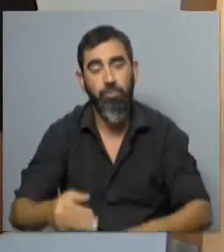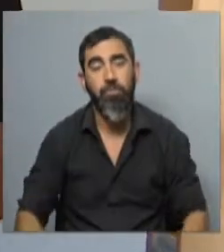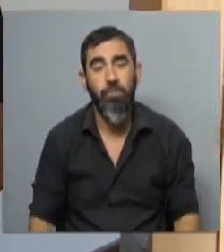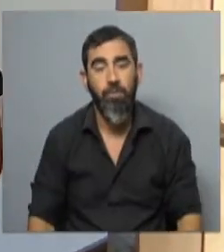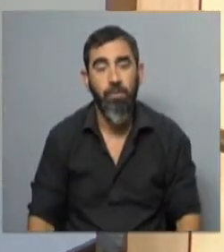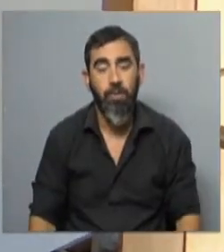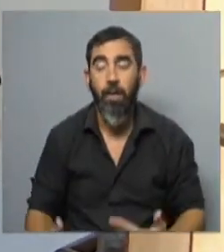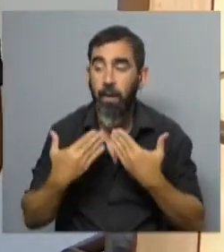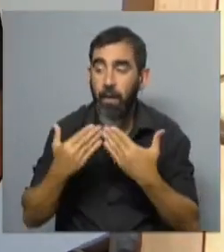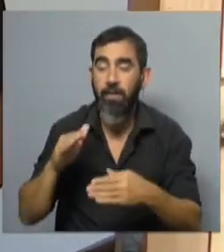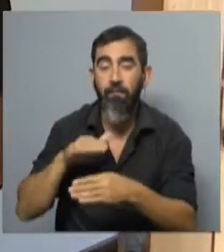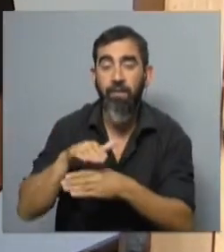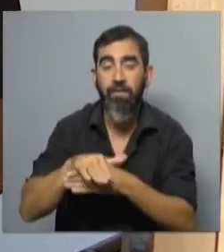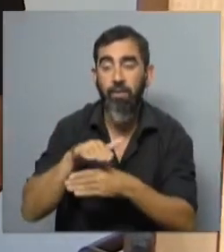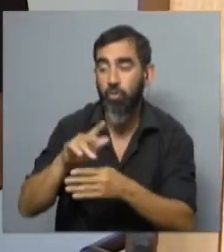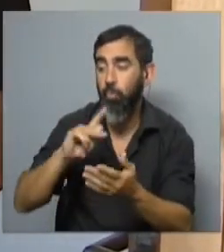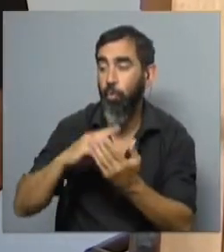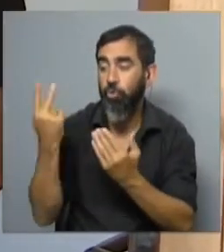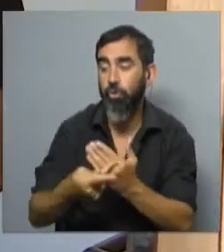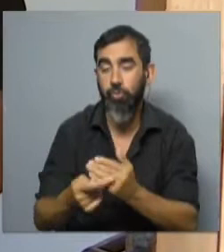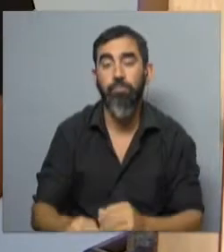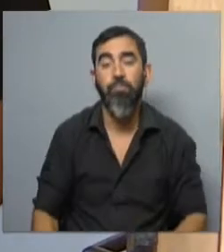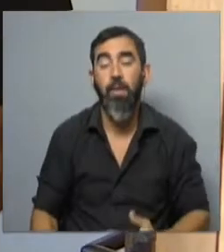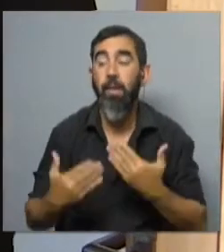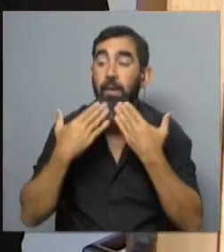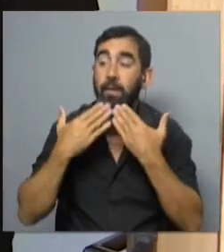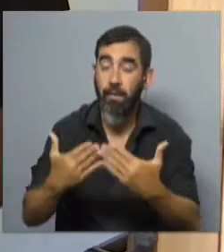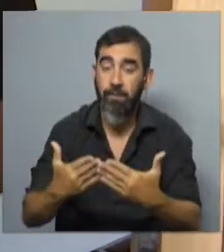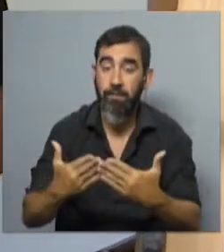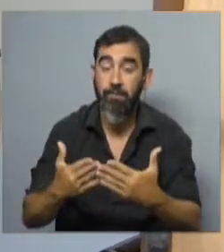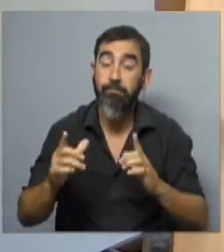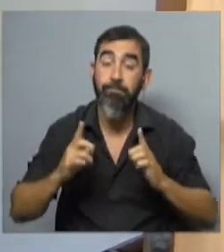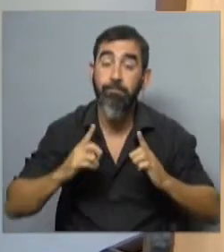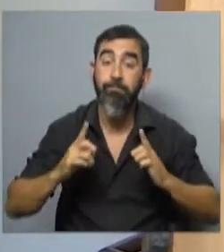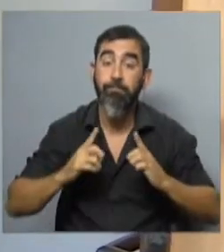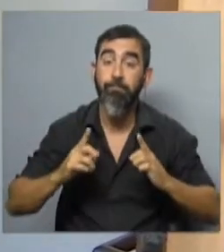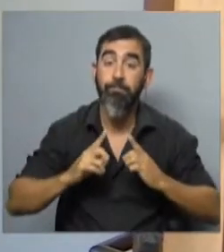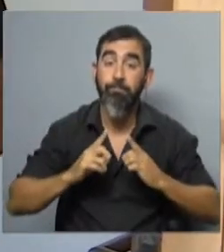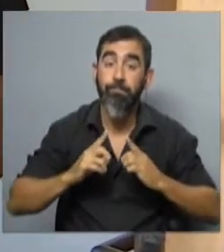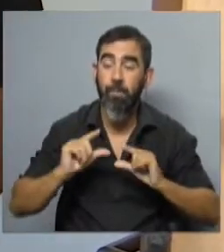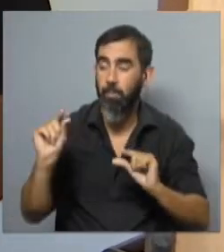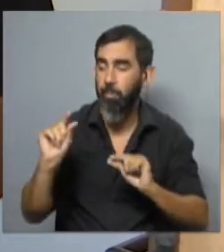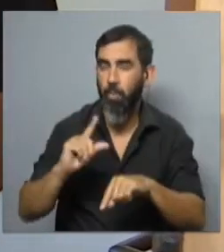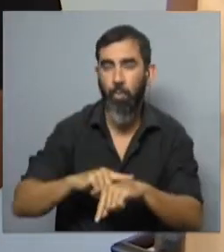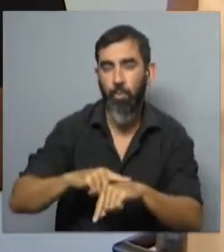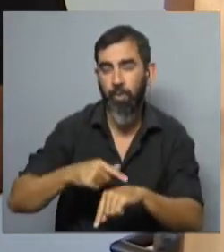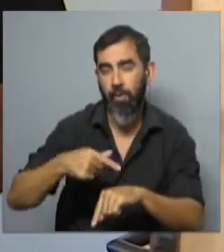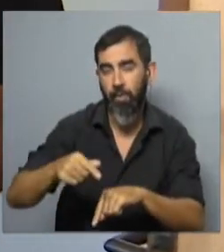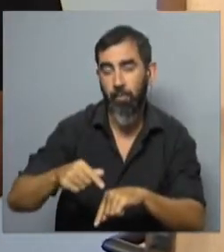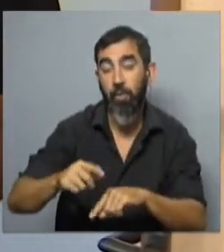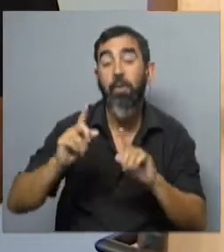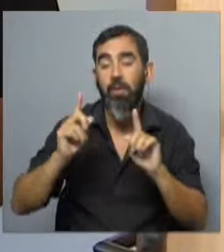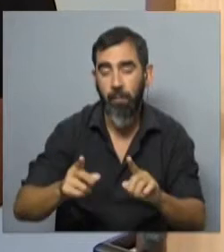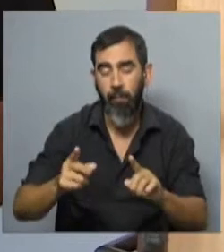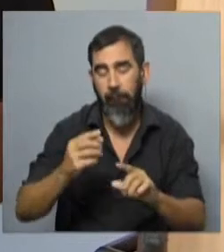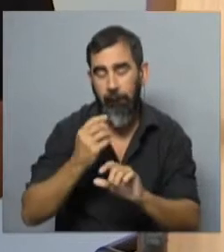muchas gracias y felicitaciones por este proyecto concretado. Bueno, muchísimas gracias y esperemos en breve tiempo. También una cosa